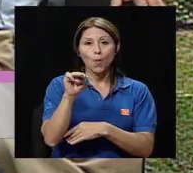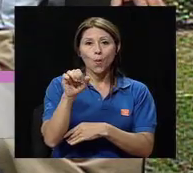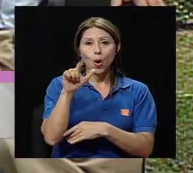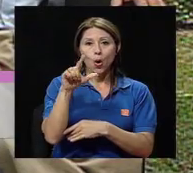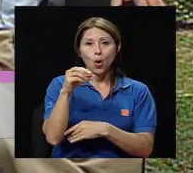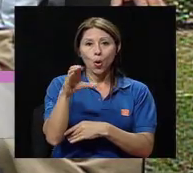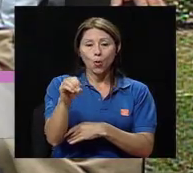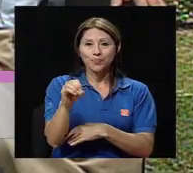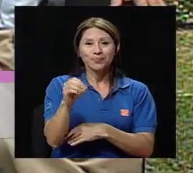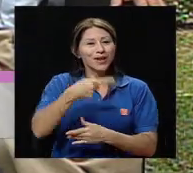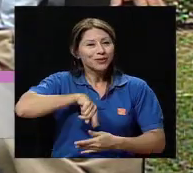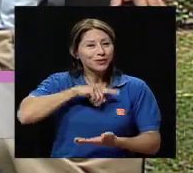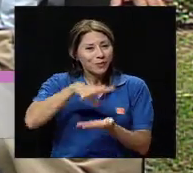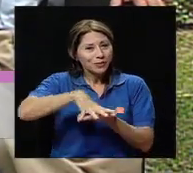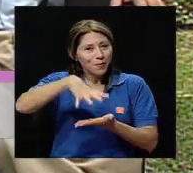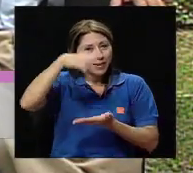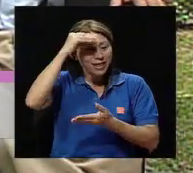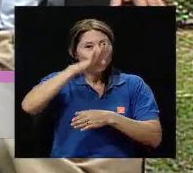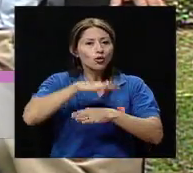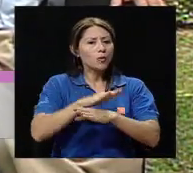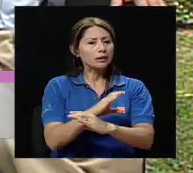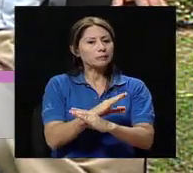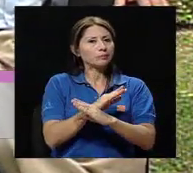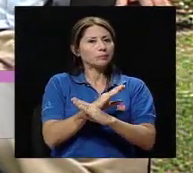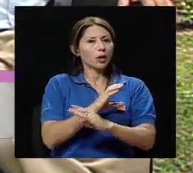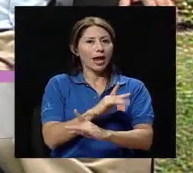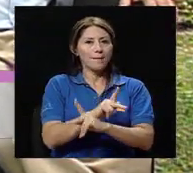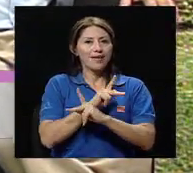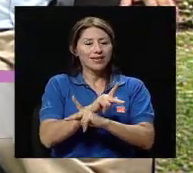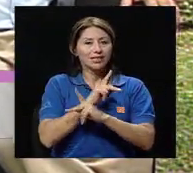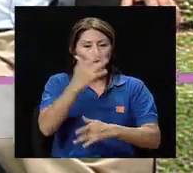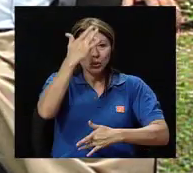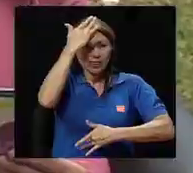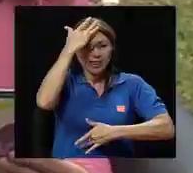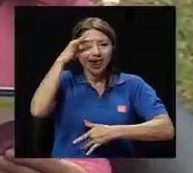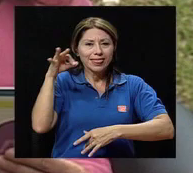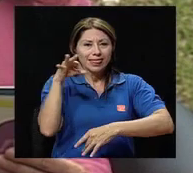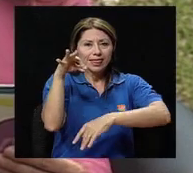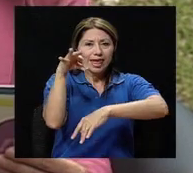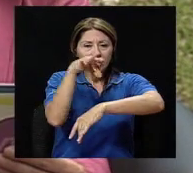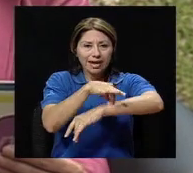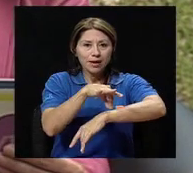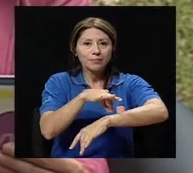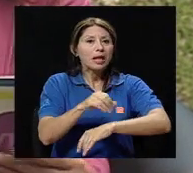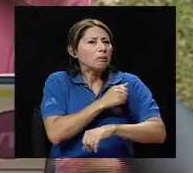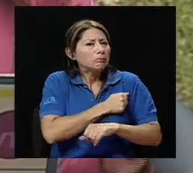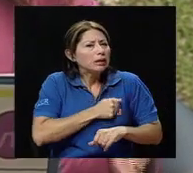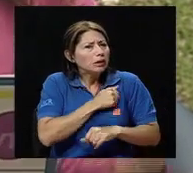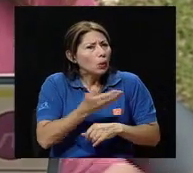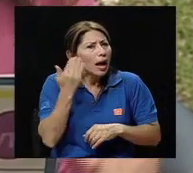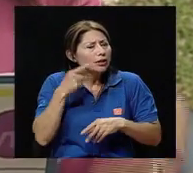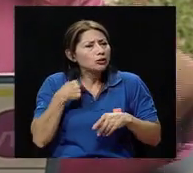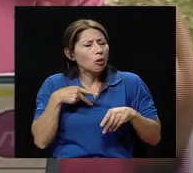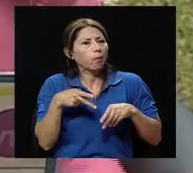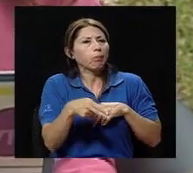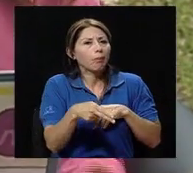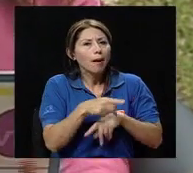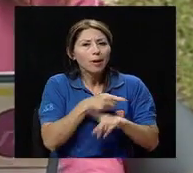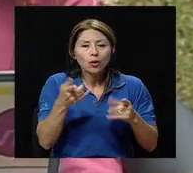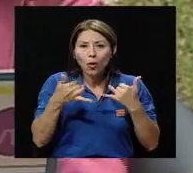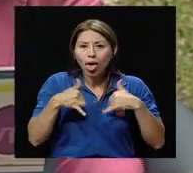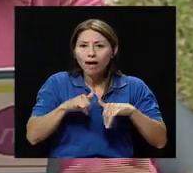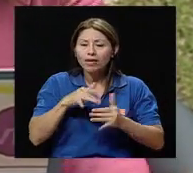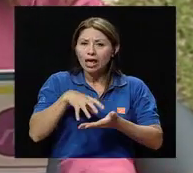sobre la prevención del dengue. Y don Luis Bernardo, lo interrumpí, estábamos anteriormente conversando, pero nos quedamos todavía con